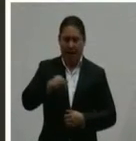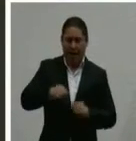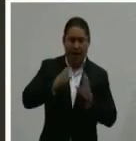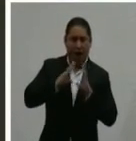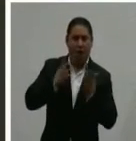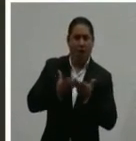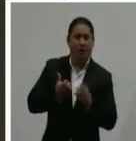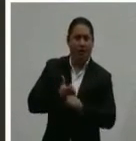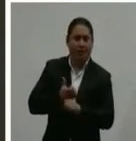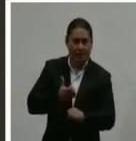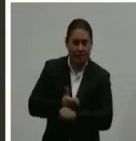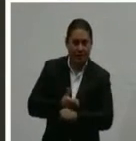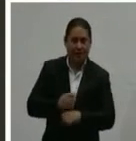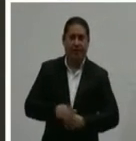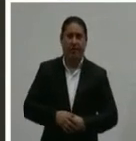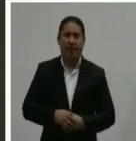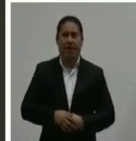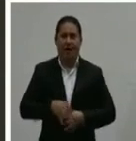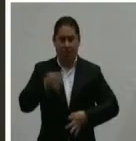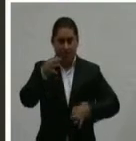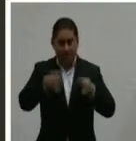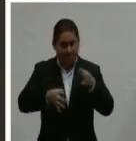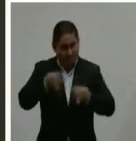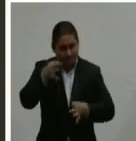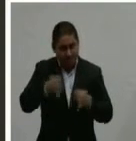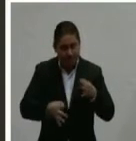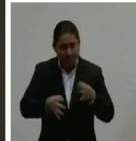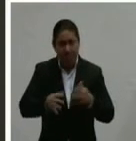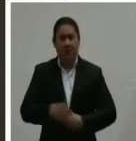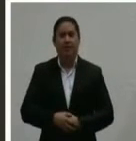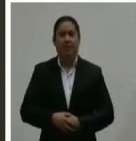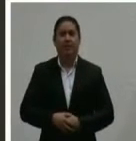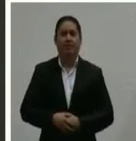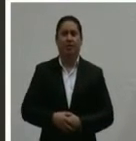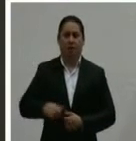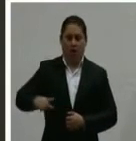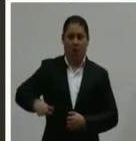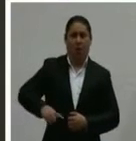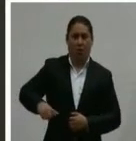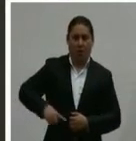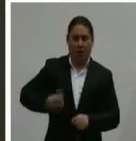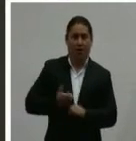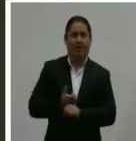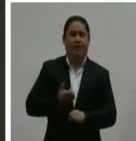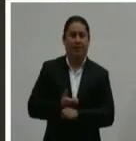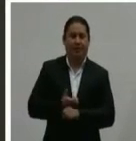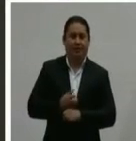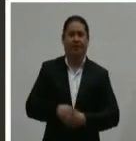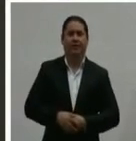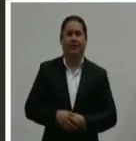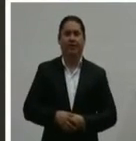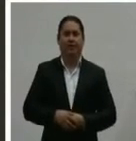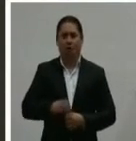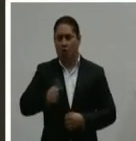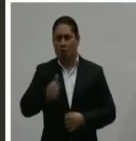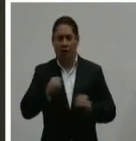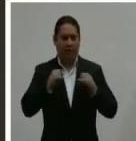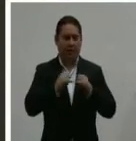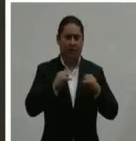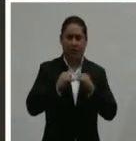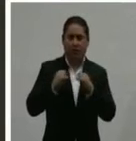Legislativo, el Poder Judicial, el Poder Ejecutivo, órganos